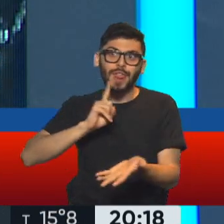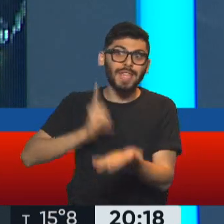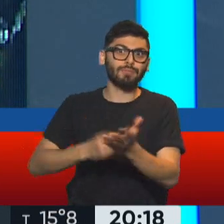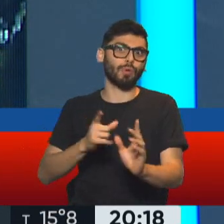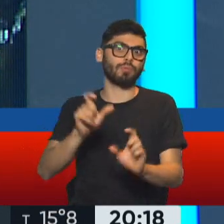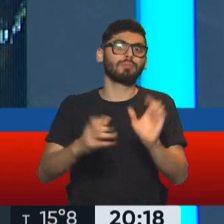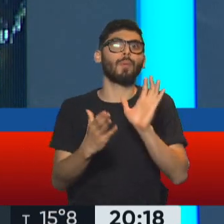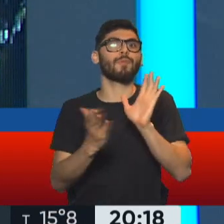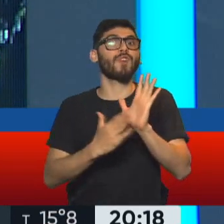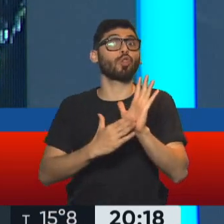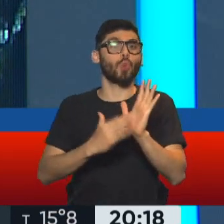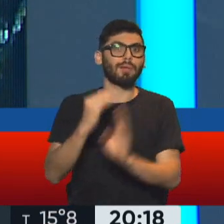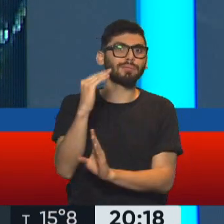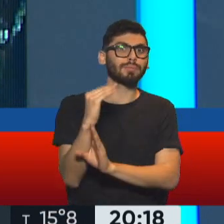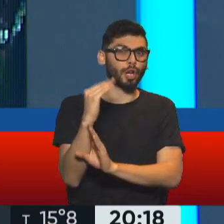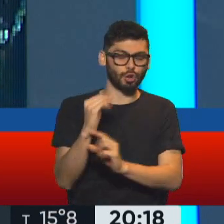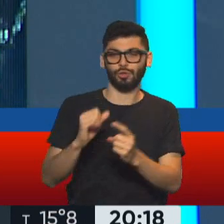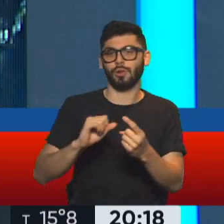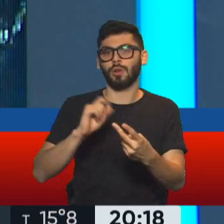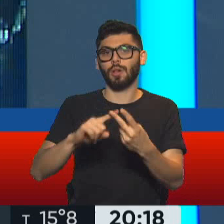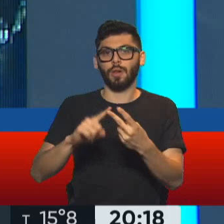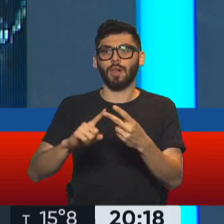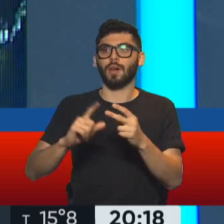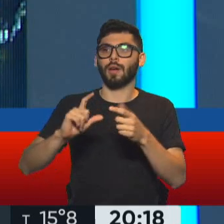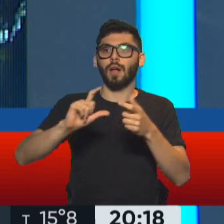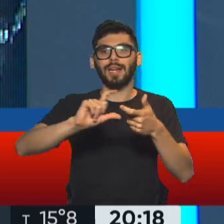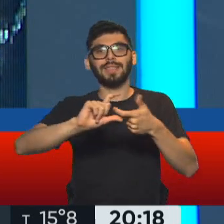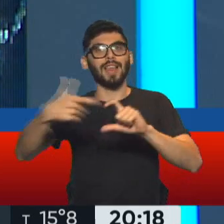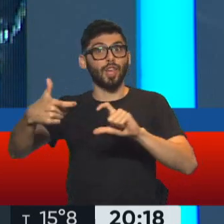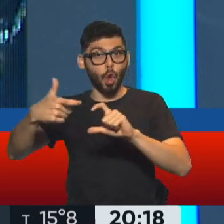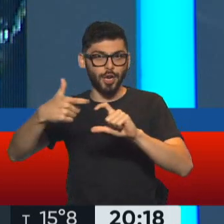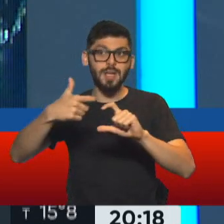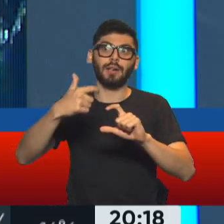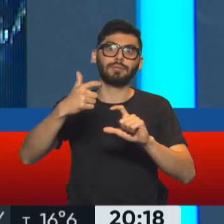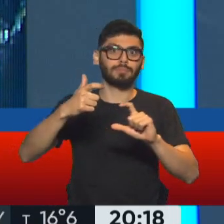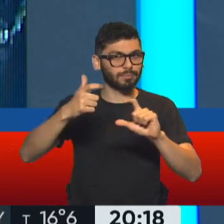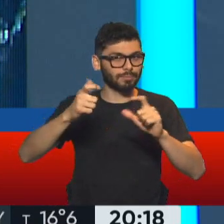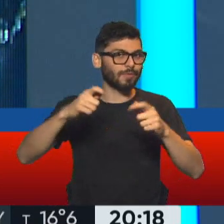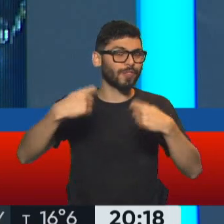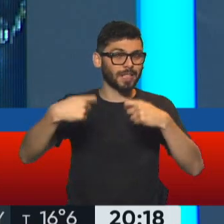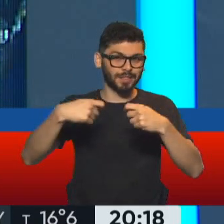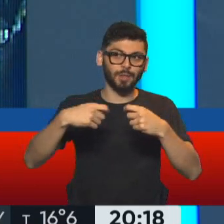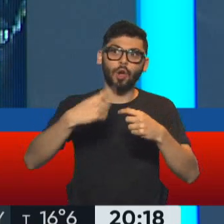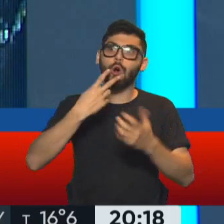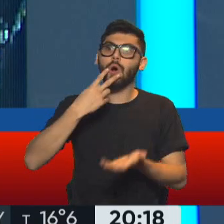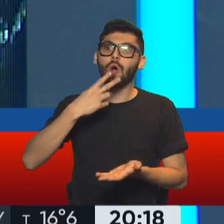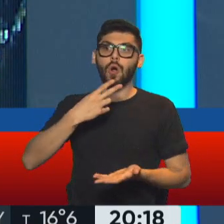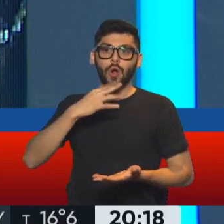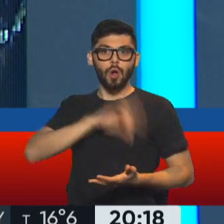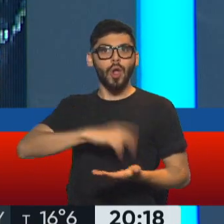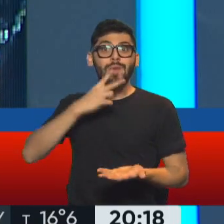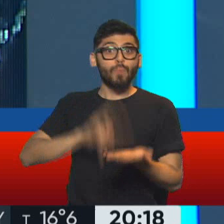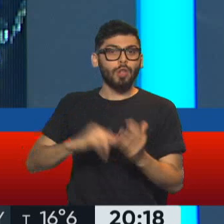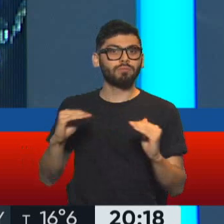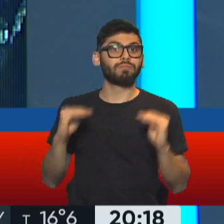las recategorizaciones, la suba del mínimo no imponible para ganancias. Ha habido señales. Me parece que está claro que este va a ser uno de los temas.